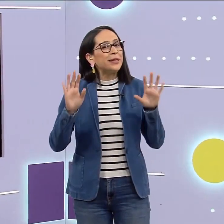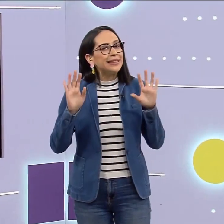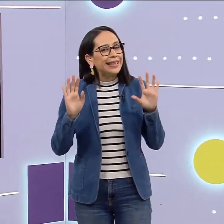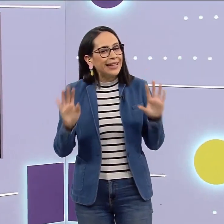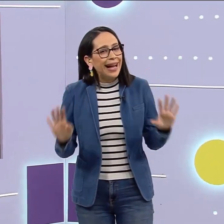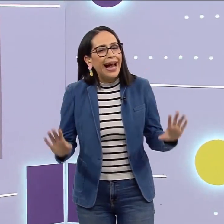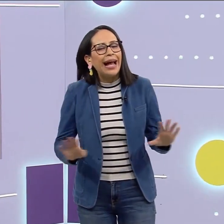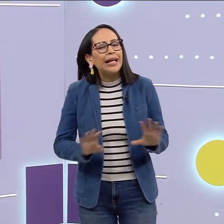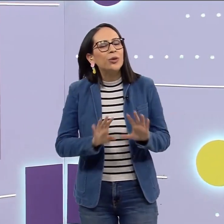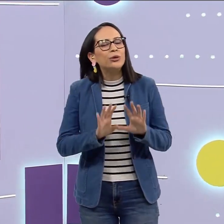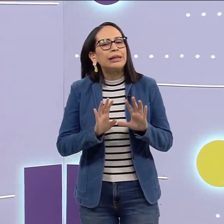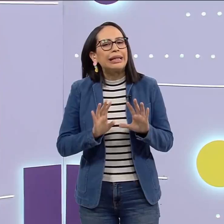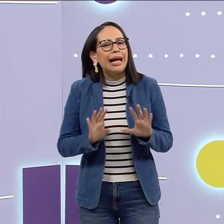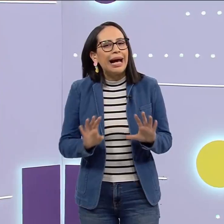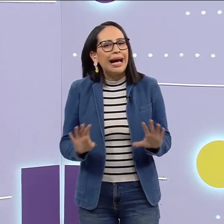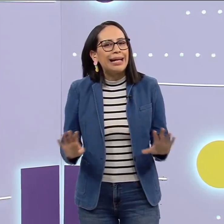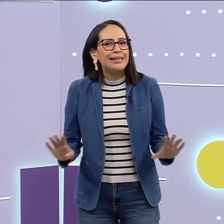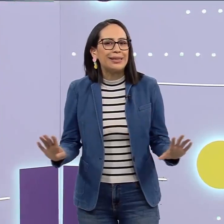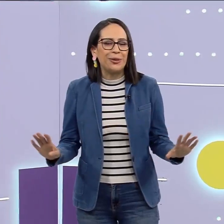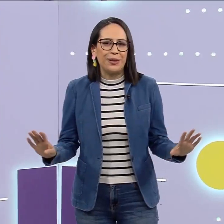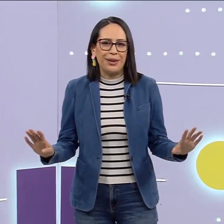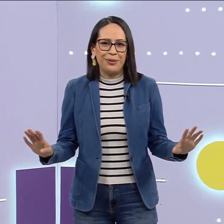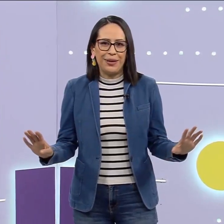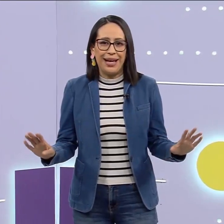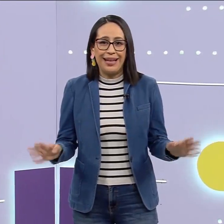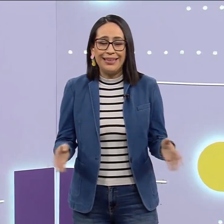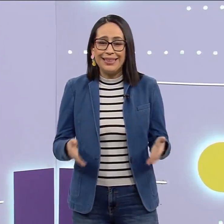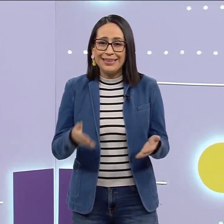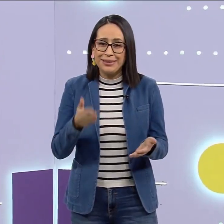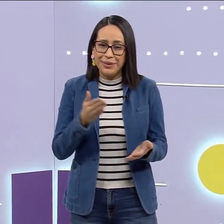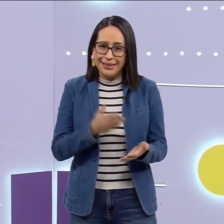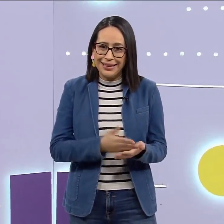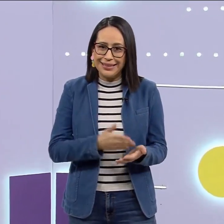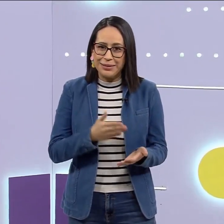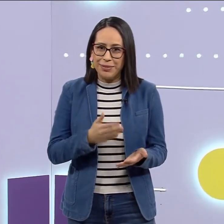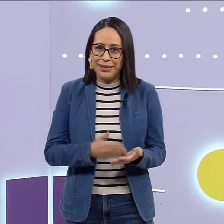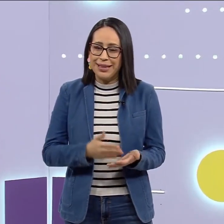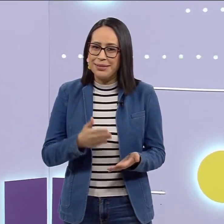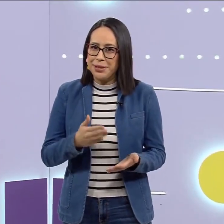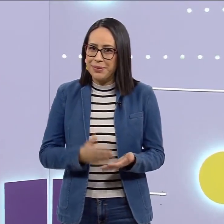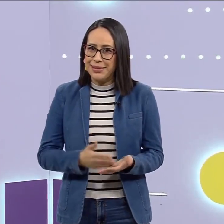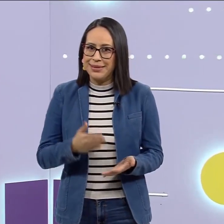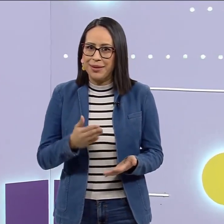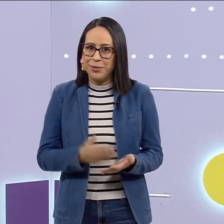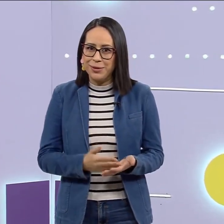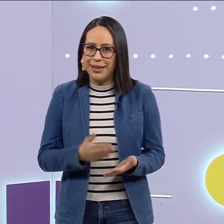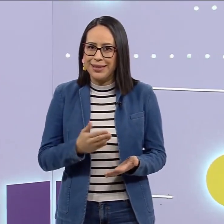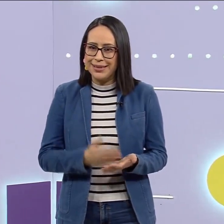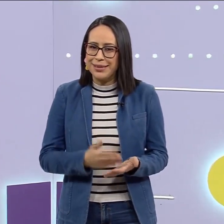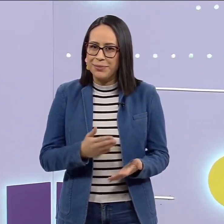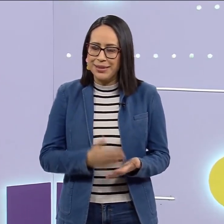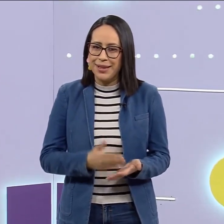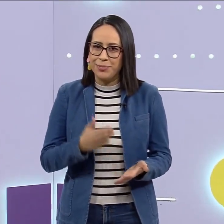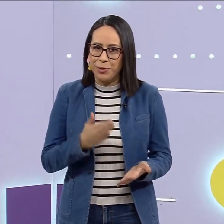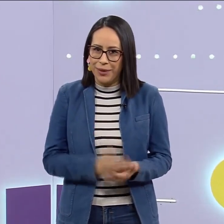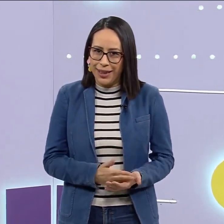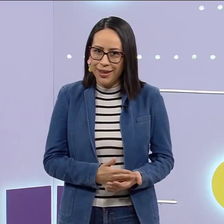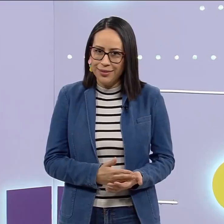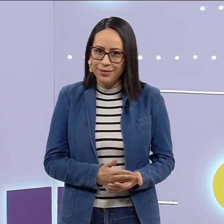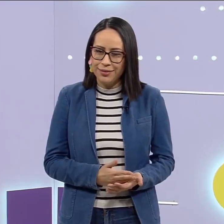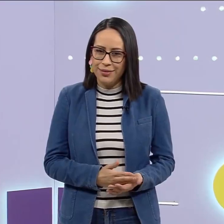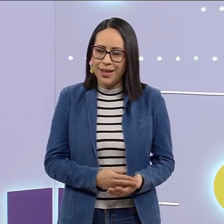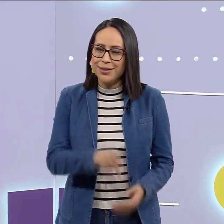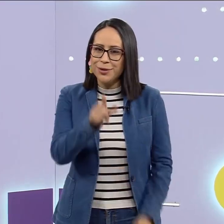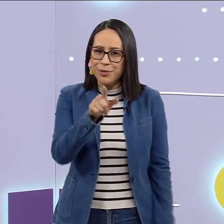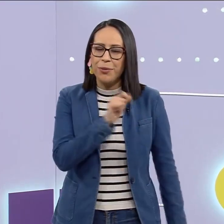Pero por si queda algún rastro de duda ante estas mentiras repetidas mil veces que buscan hacerse pasadas por